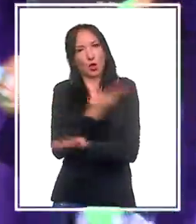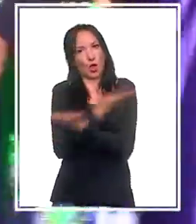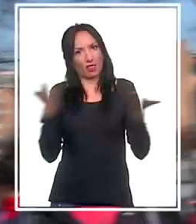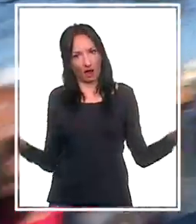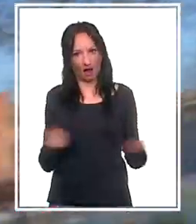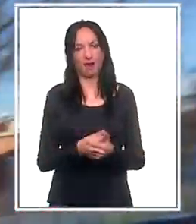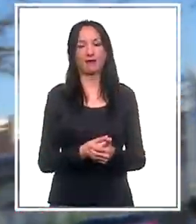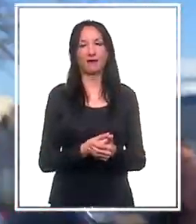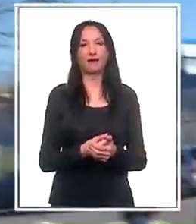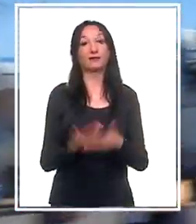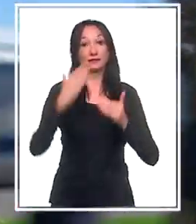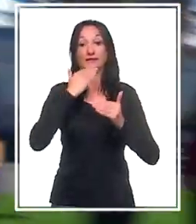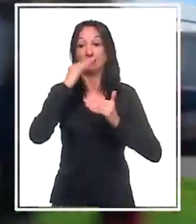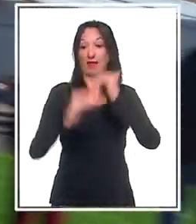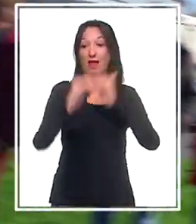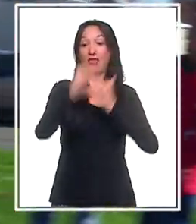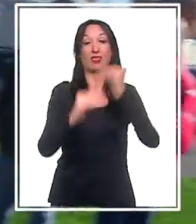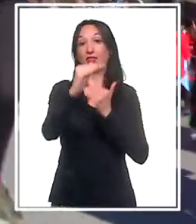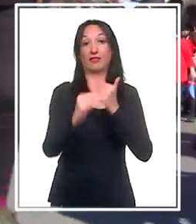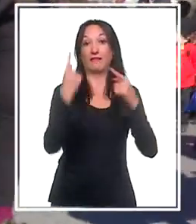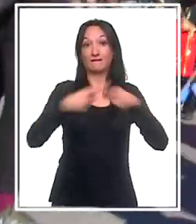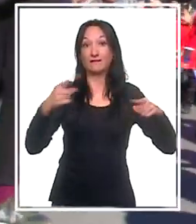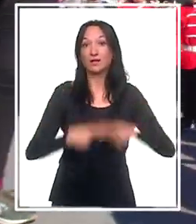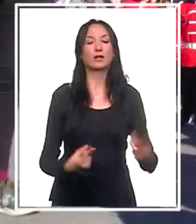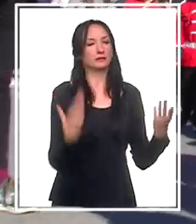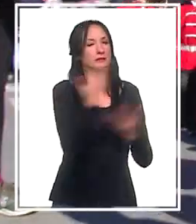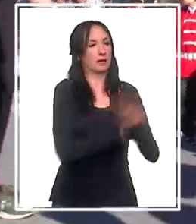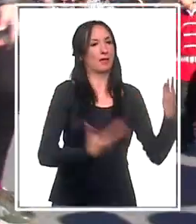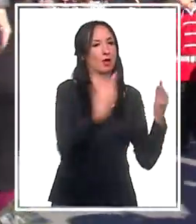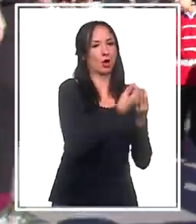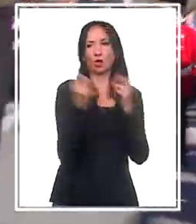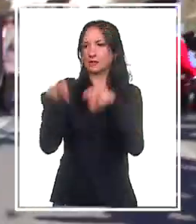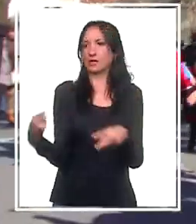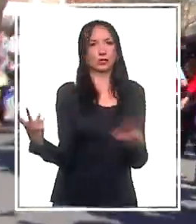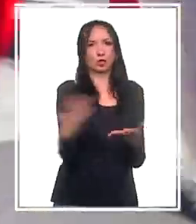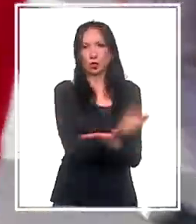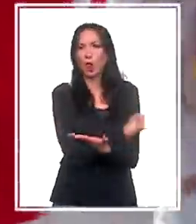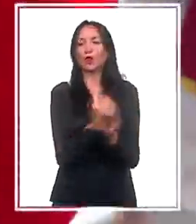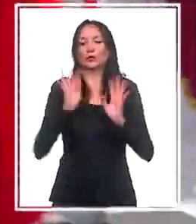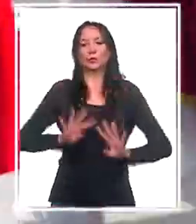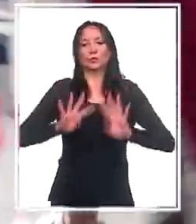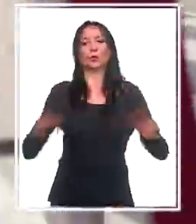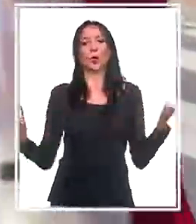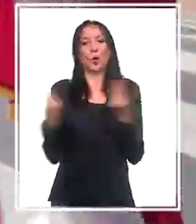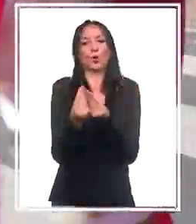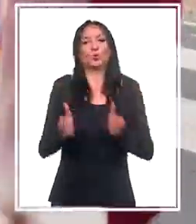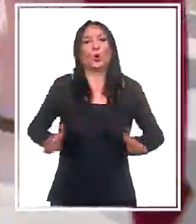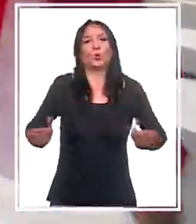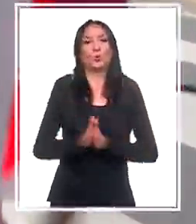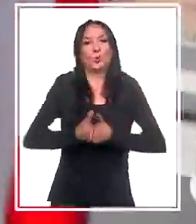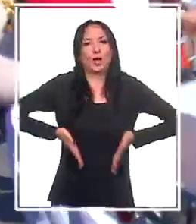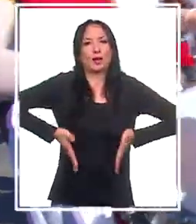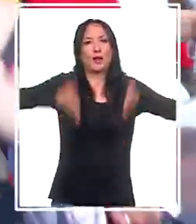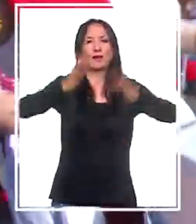uniendo a distintas generaciones de personas con y sin discapacidad recorriendo juntos un mismo camino el de la